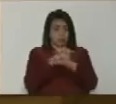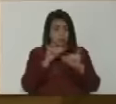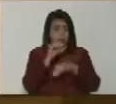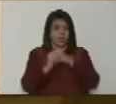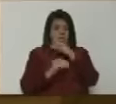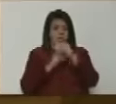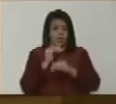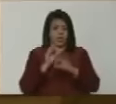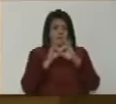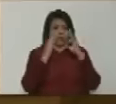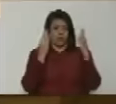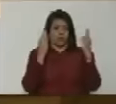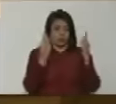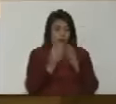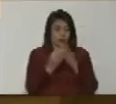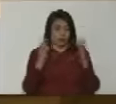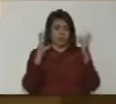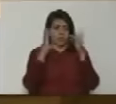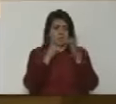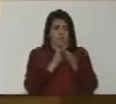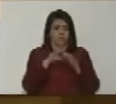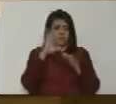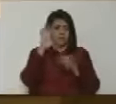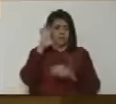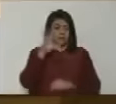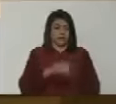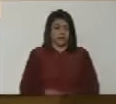familia, comunidad y patria.